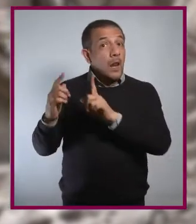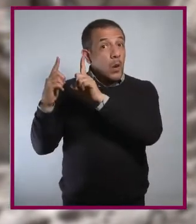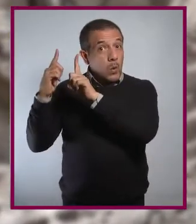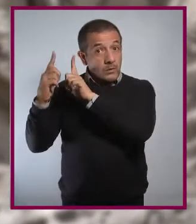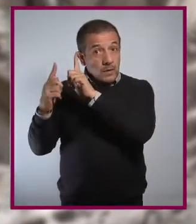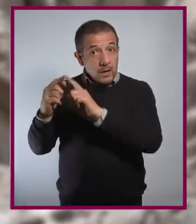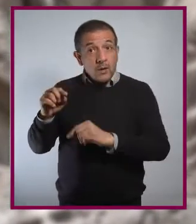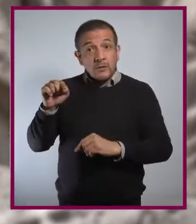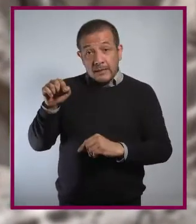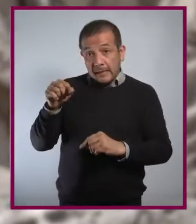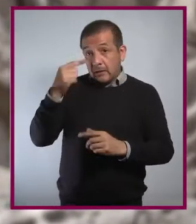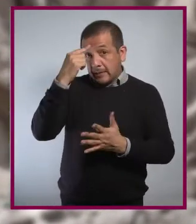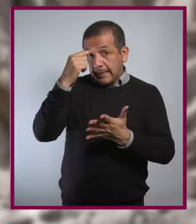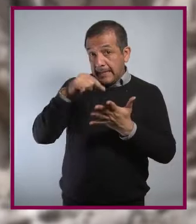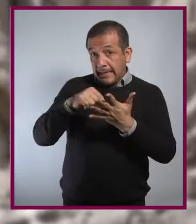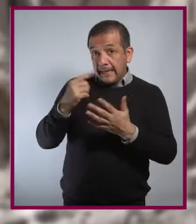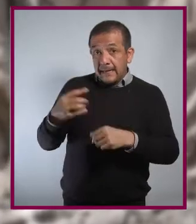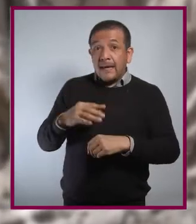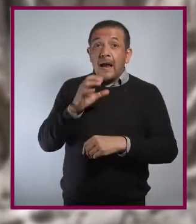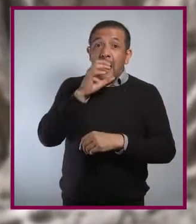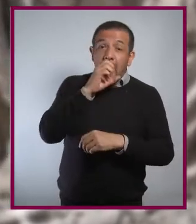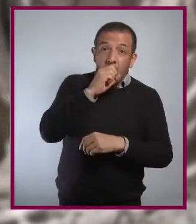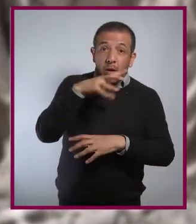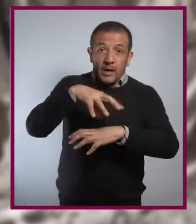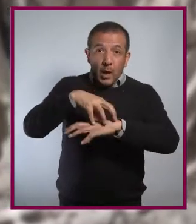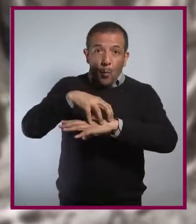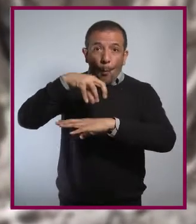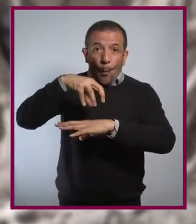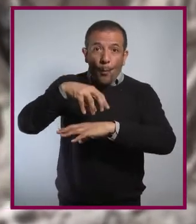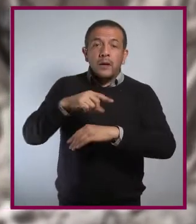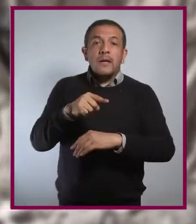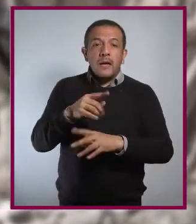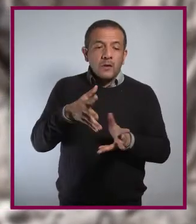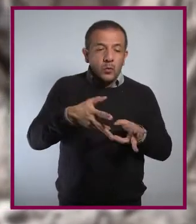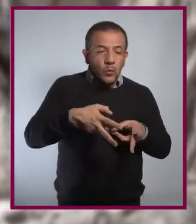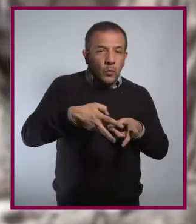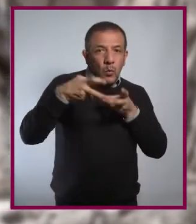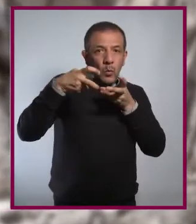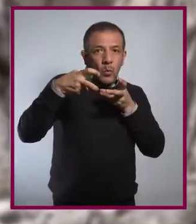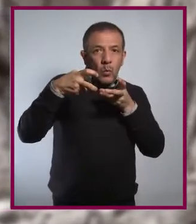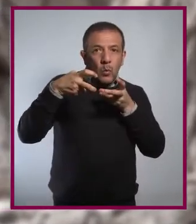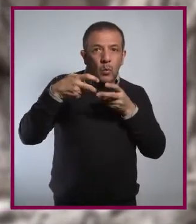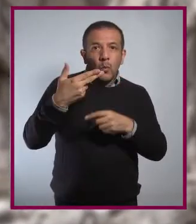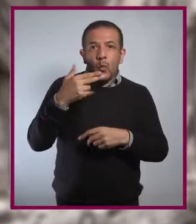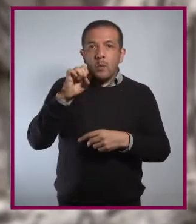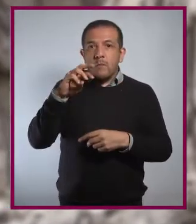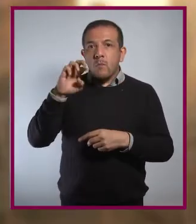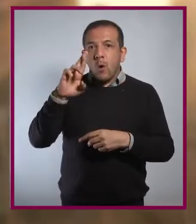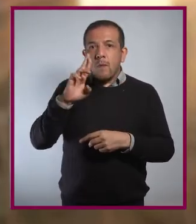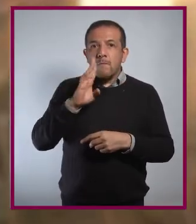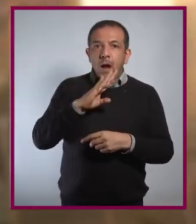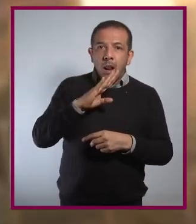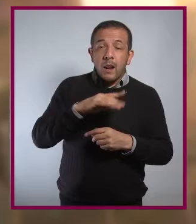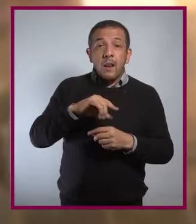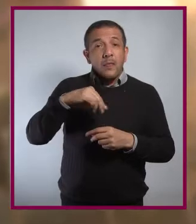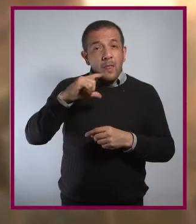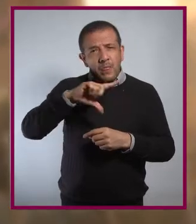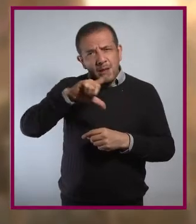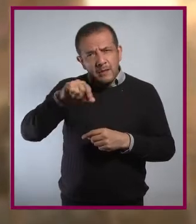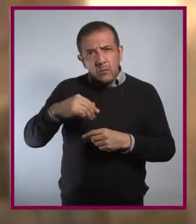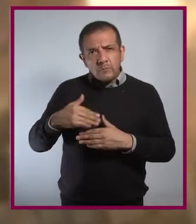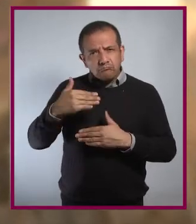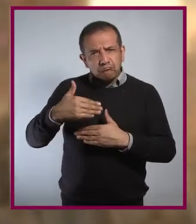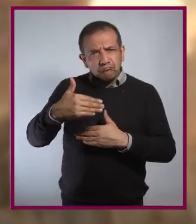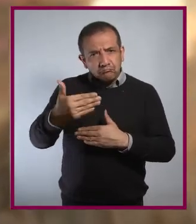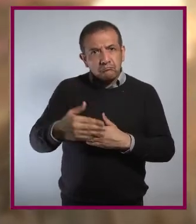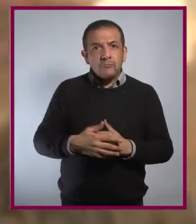Los griegos creían que la succión y el calor podían extraer los humores desbalanceados. Más tarde,